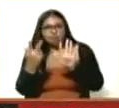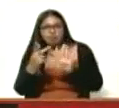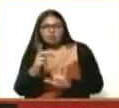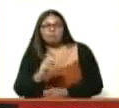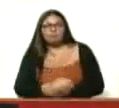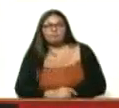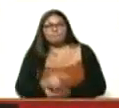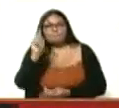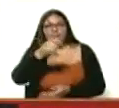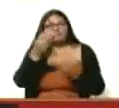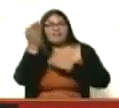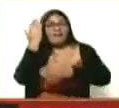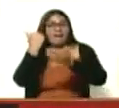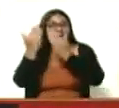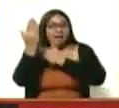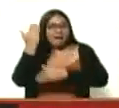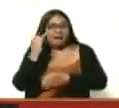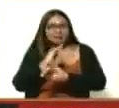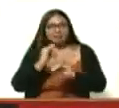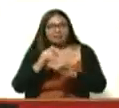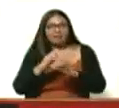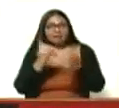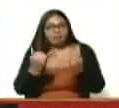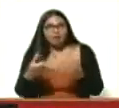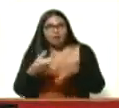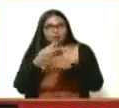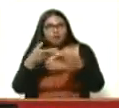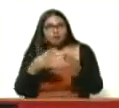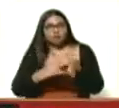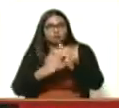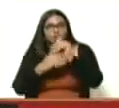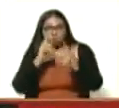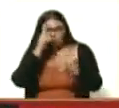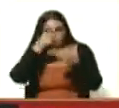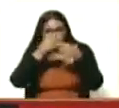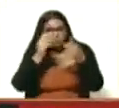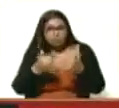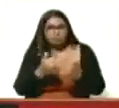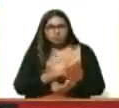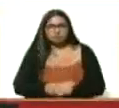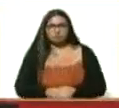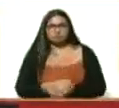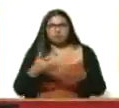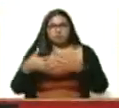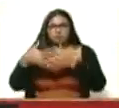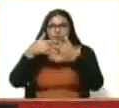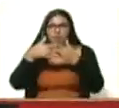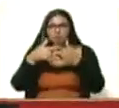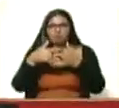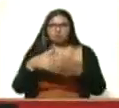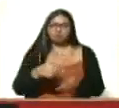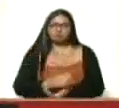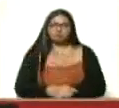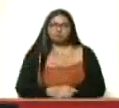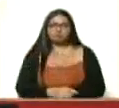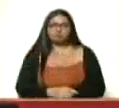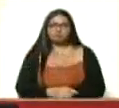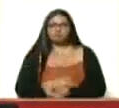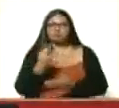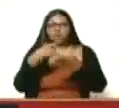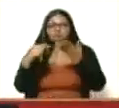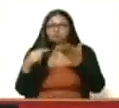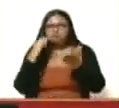antes, que cuando todavía nuestro gobierno legítimo estaba reconocido por Estados Unidos. Entonces, digamos que hay muchas